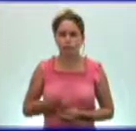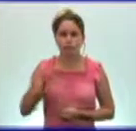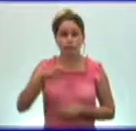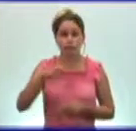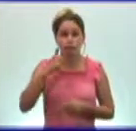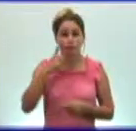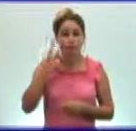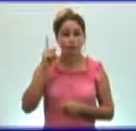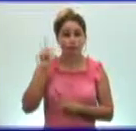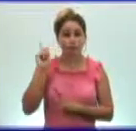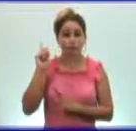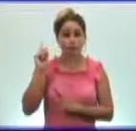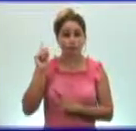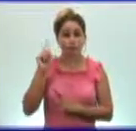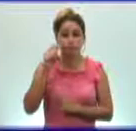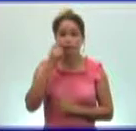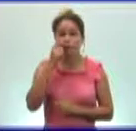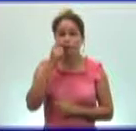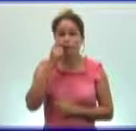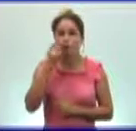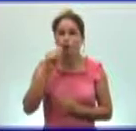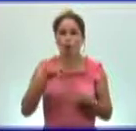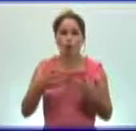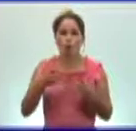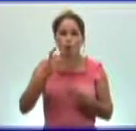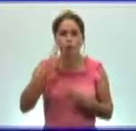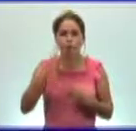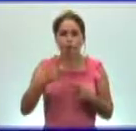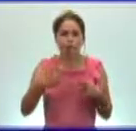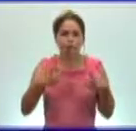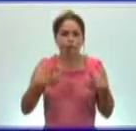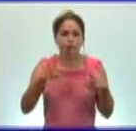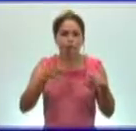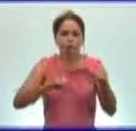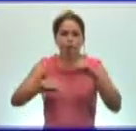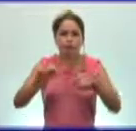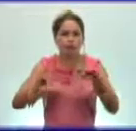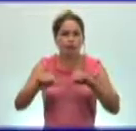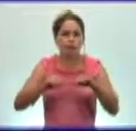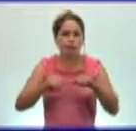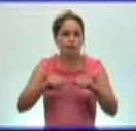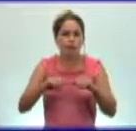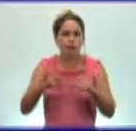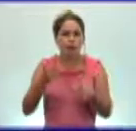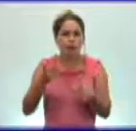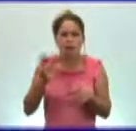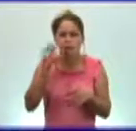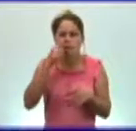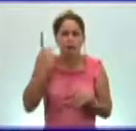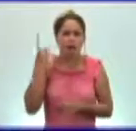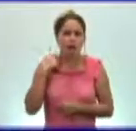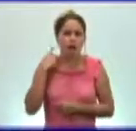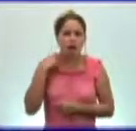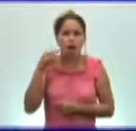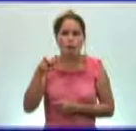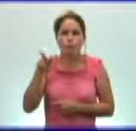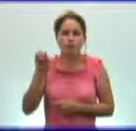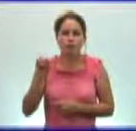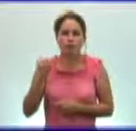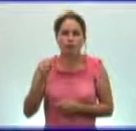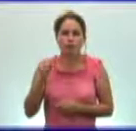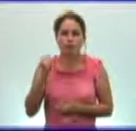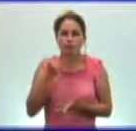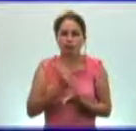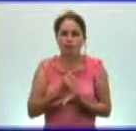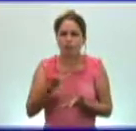fue planteado por un químico a finales de los años 20 que le fue otorgado el Premio Nobel de Química